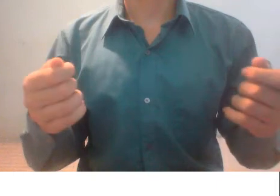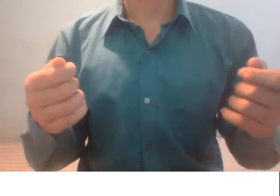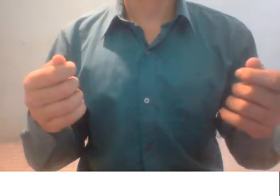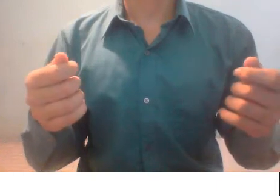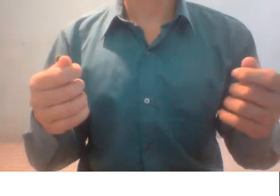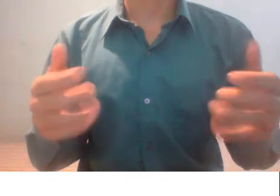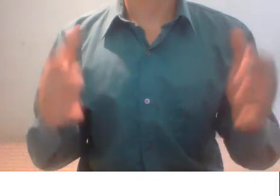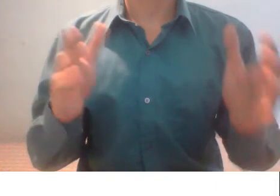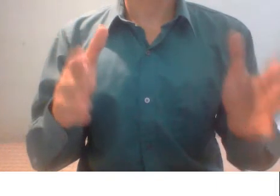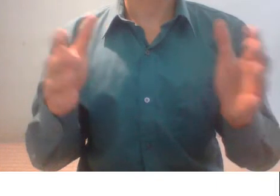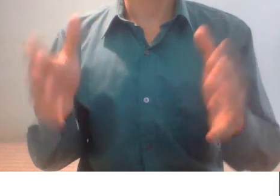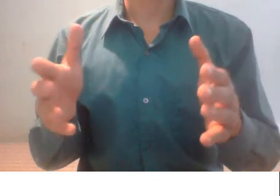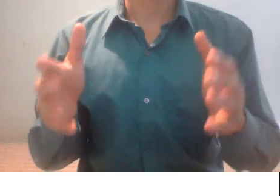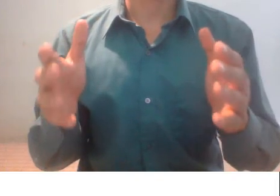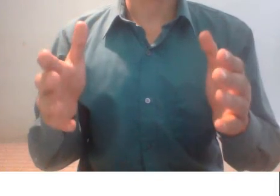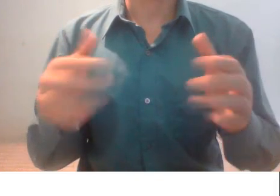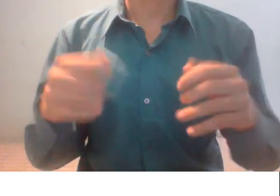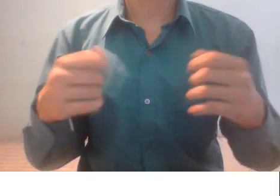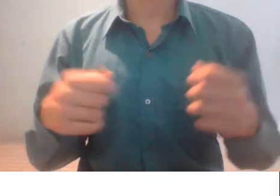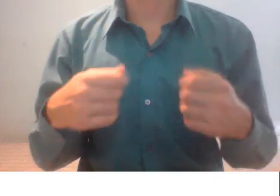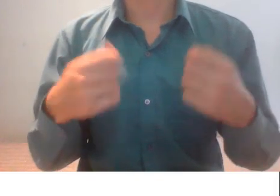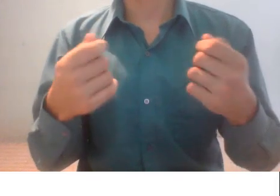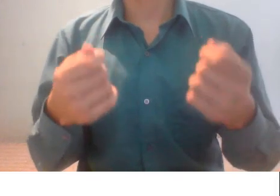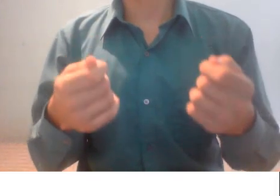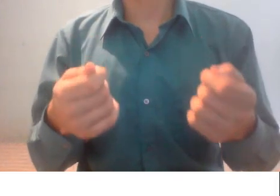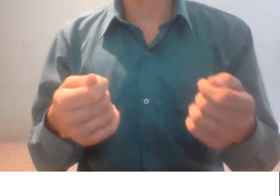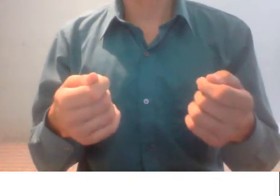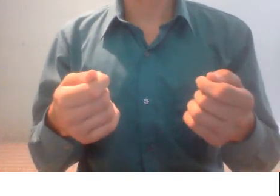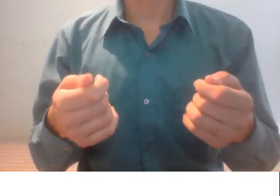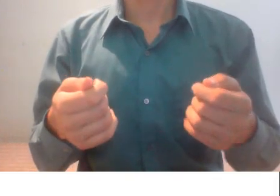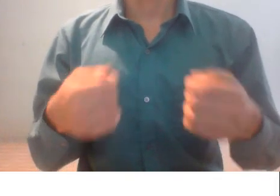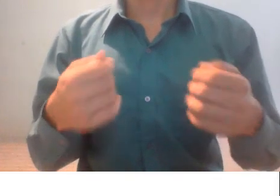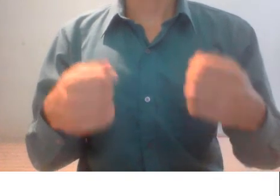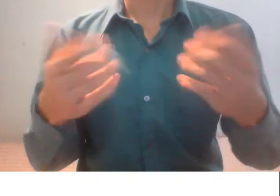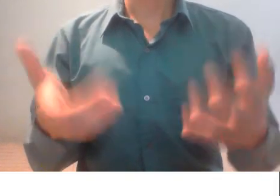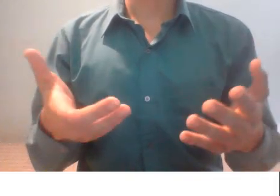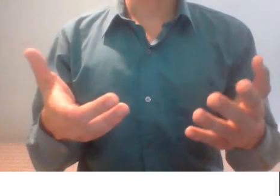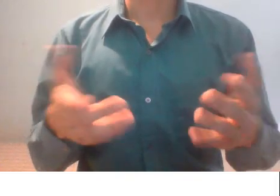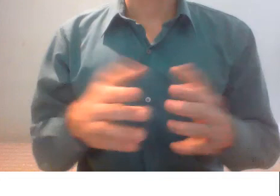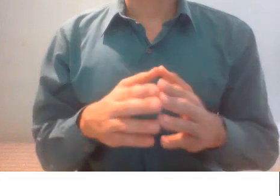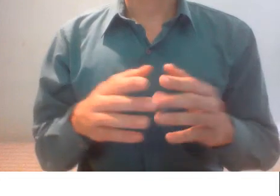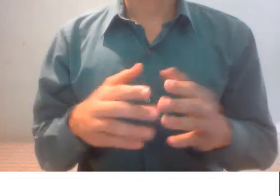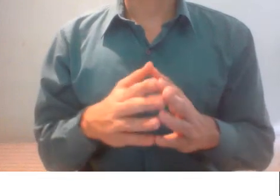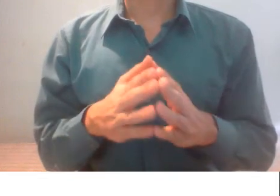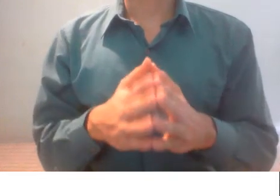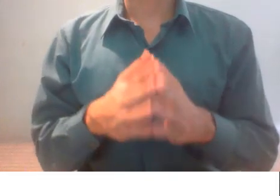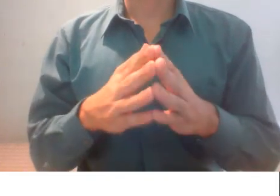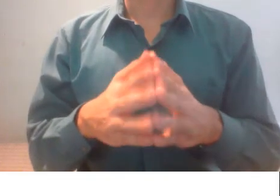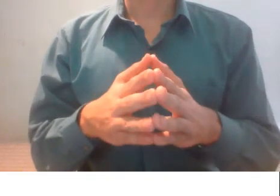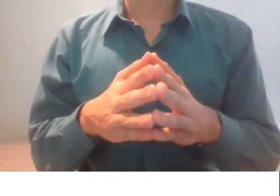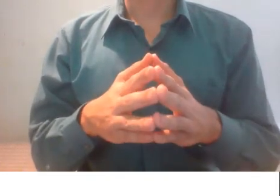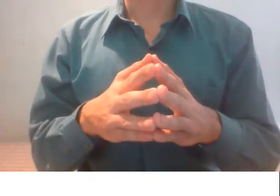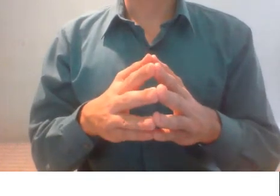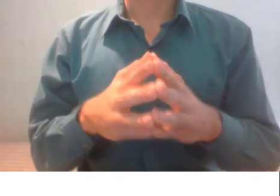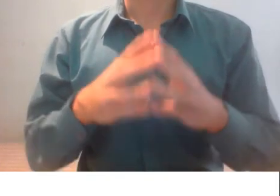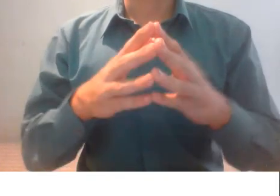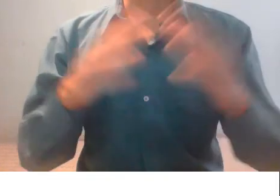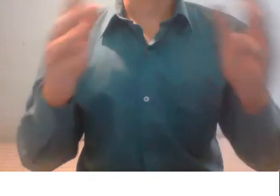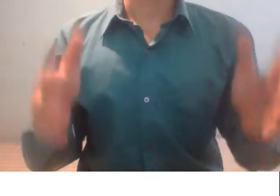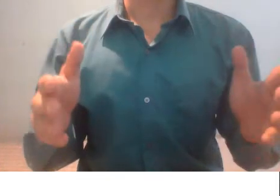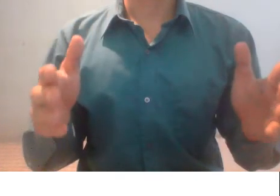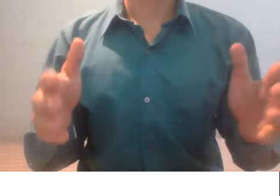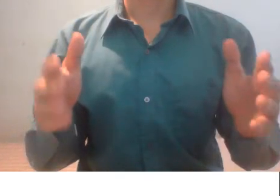algunas aeronaves de Interjet no eran de Interjet, sino que estaban siendo rentadas. Y llegó un punto en el cual no se podía pagar